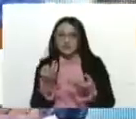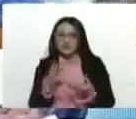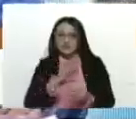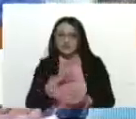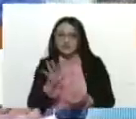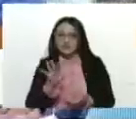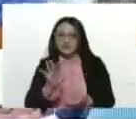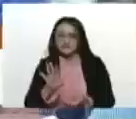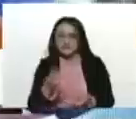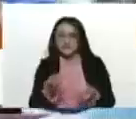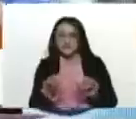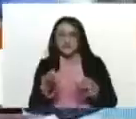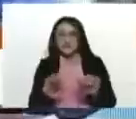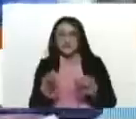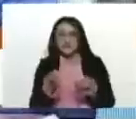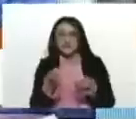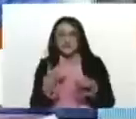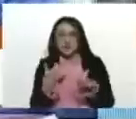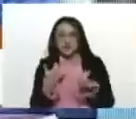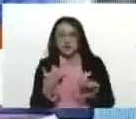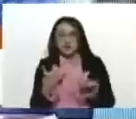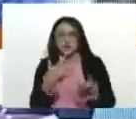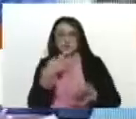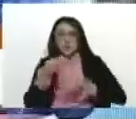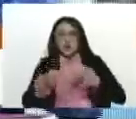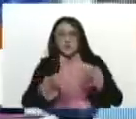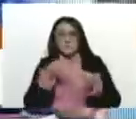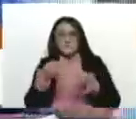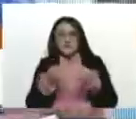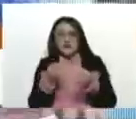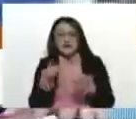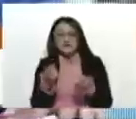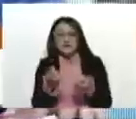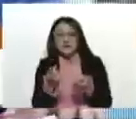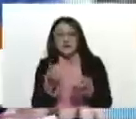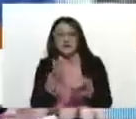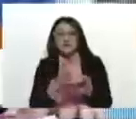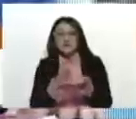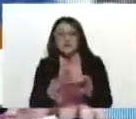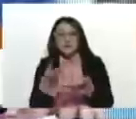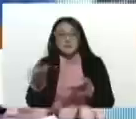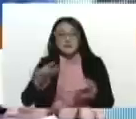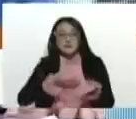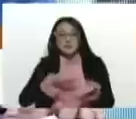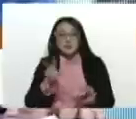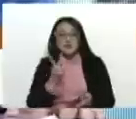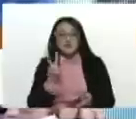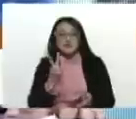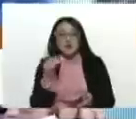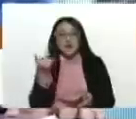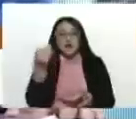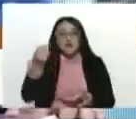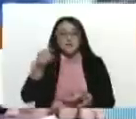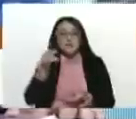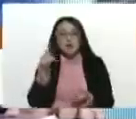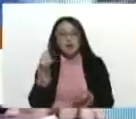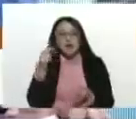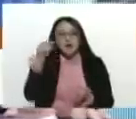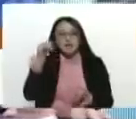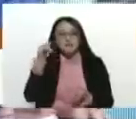ese dinero me voy a explicar ese dinero siempre Se recibió en Venezuela por ingresos petroleros